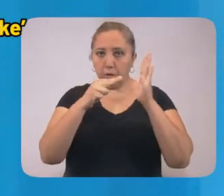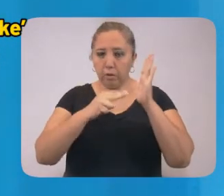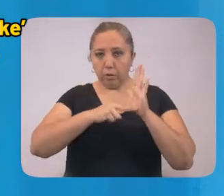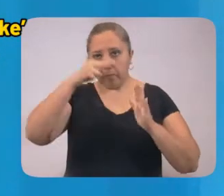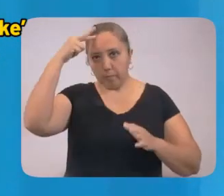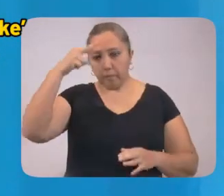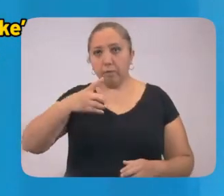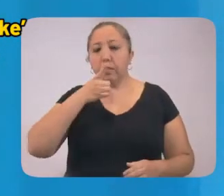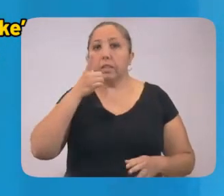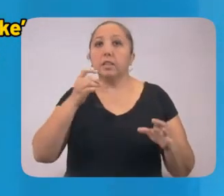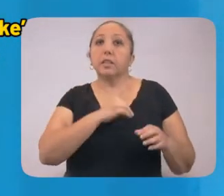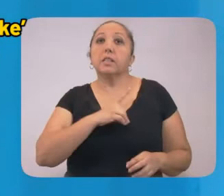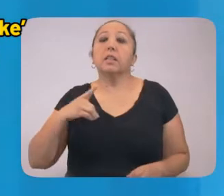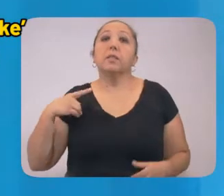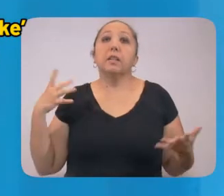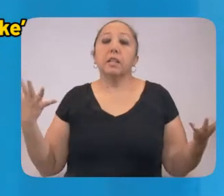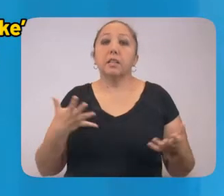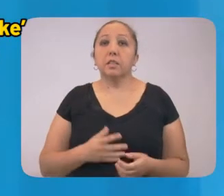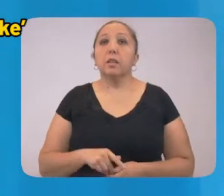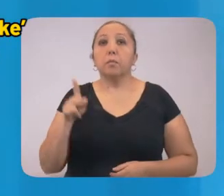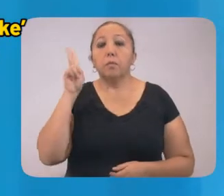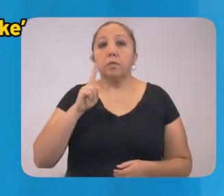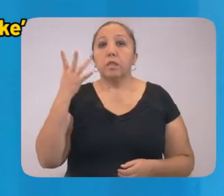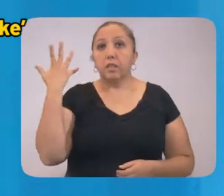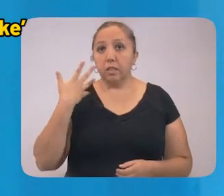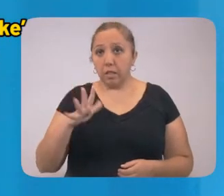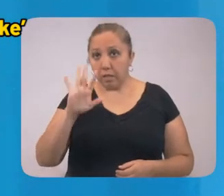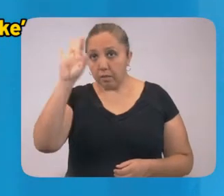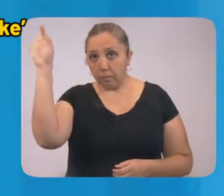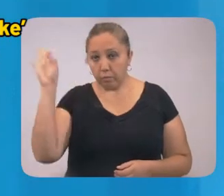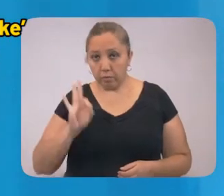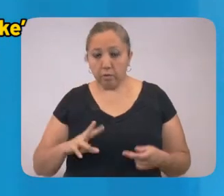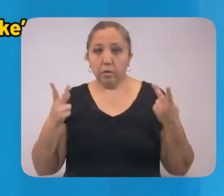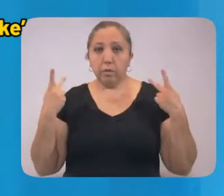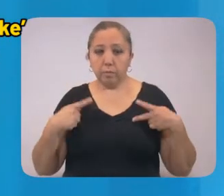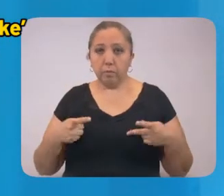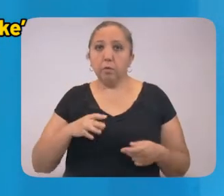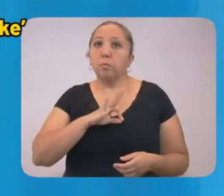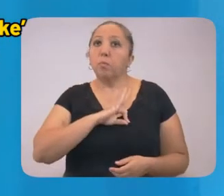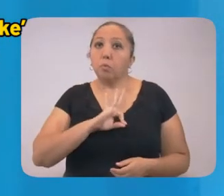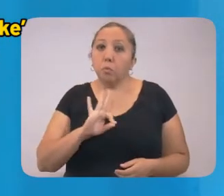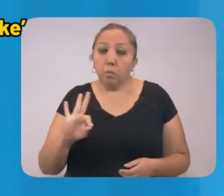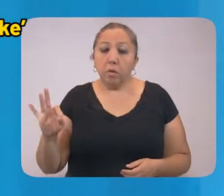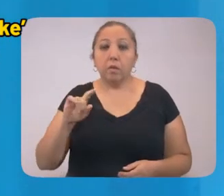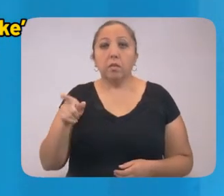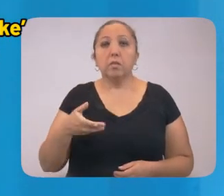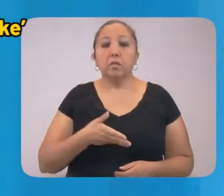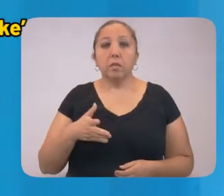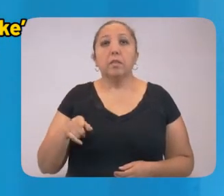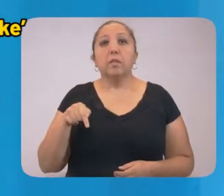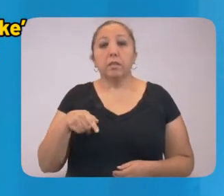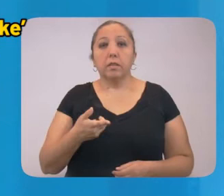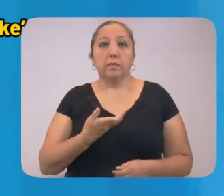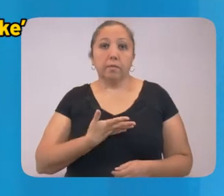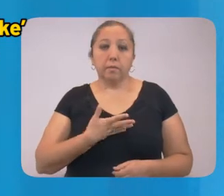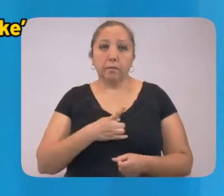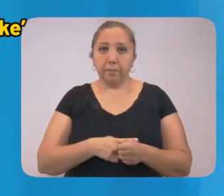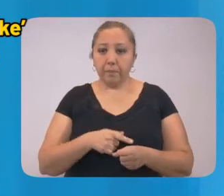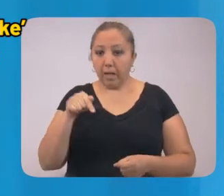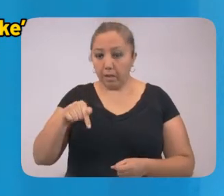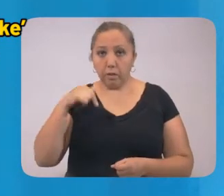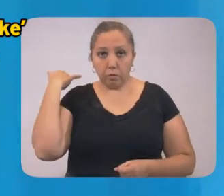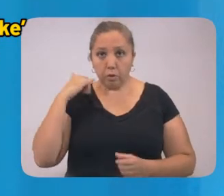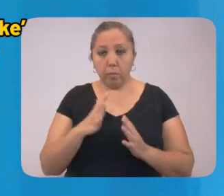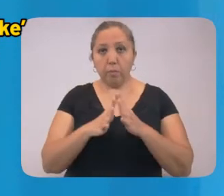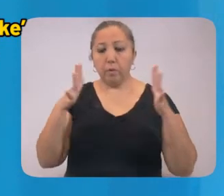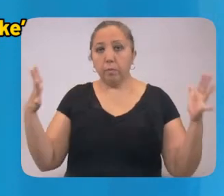federación marca que se deben realizar pruebas al 10 por ciento de los pacientes sintomáticos sospechosos y en yucatán hemos duplicado ese